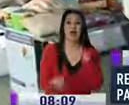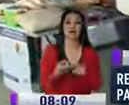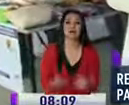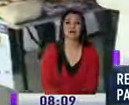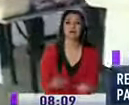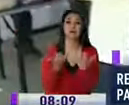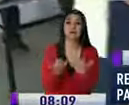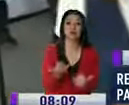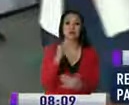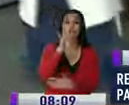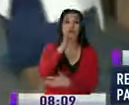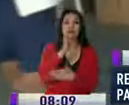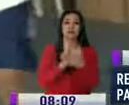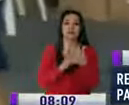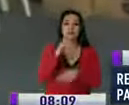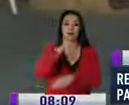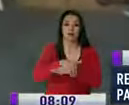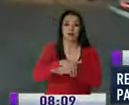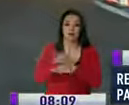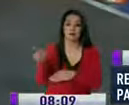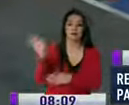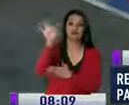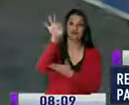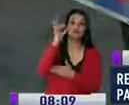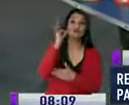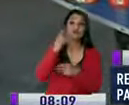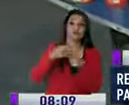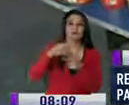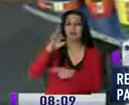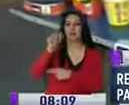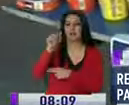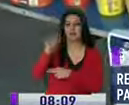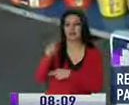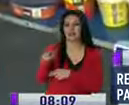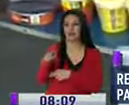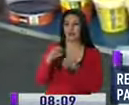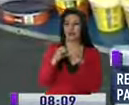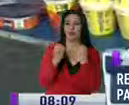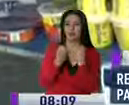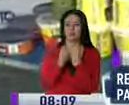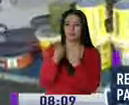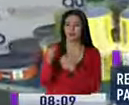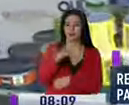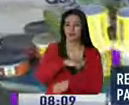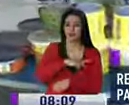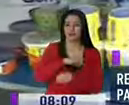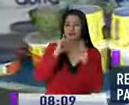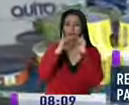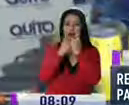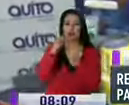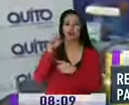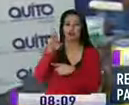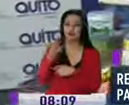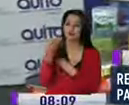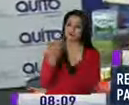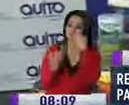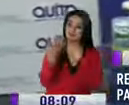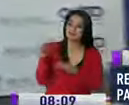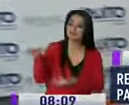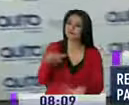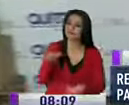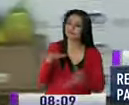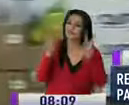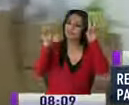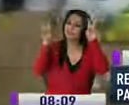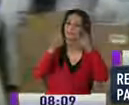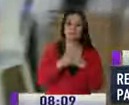4:30 de la tarde. Vamos a hablar con Tania, quien es la representante hoy del patronato, para que por favor nos explique y nos recuerde qué se puede donar.